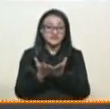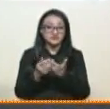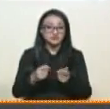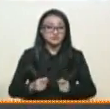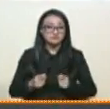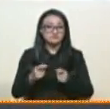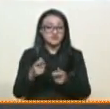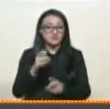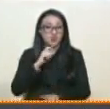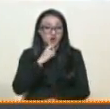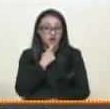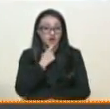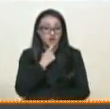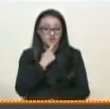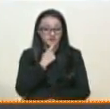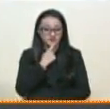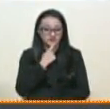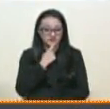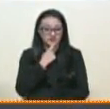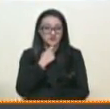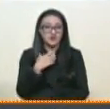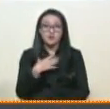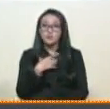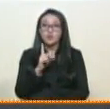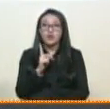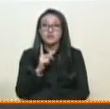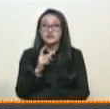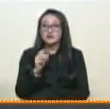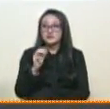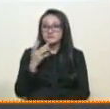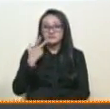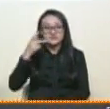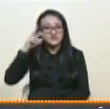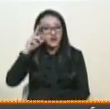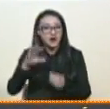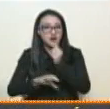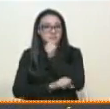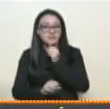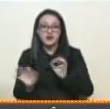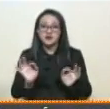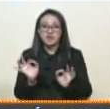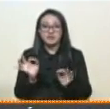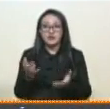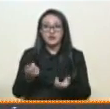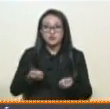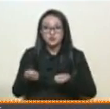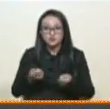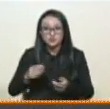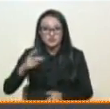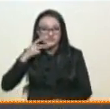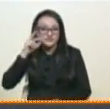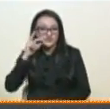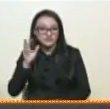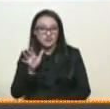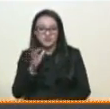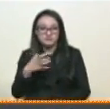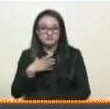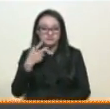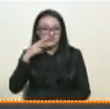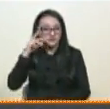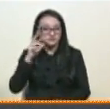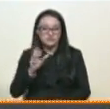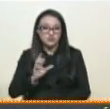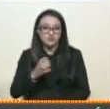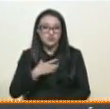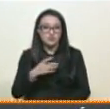usted bien lo explicaba, para que no pueda existir ningún tipo de manipulación. Es decir, podemos decir, rectora, que el